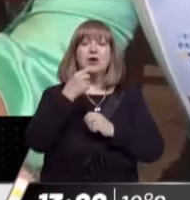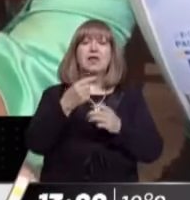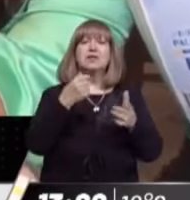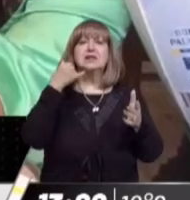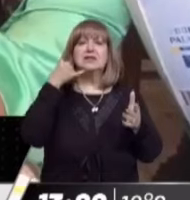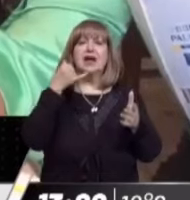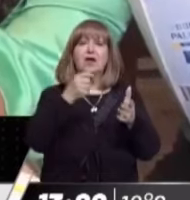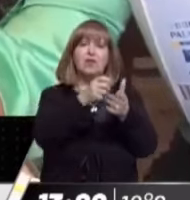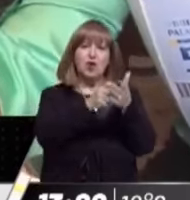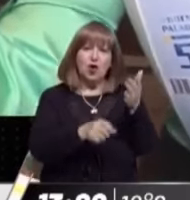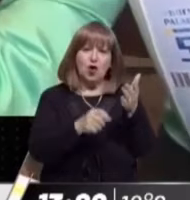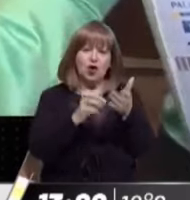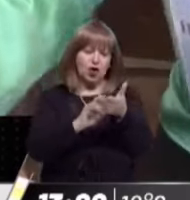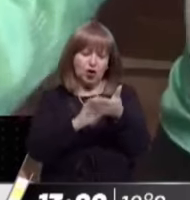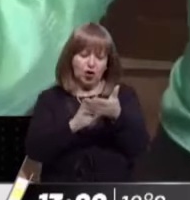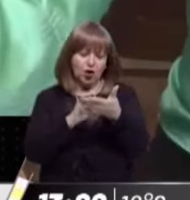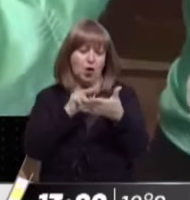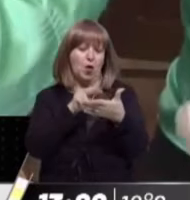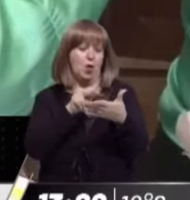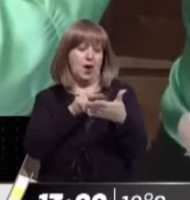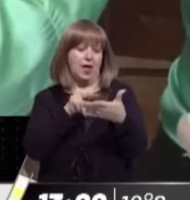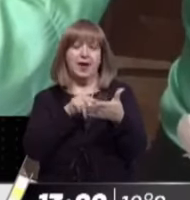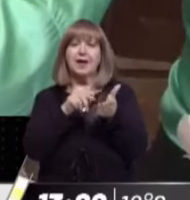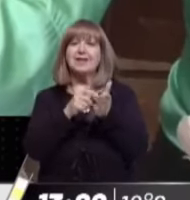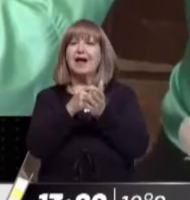el celular, no la tecnología?